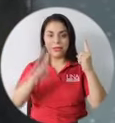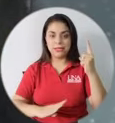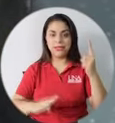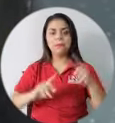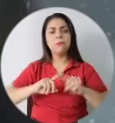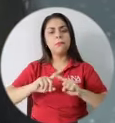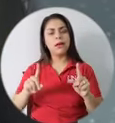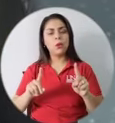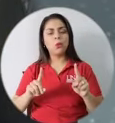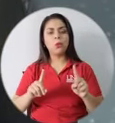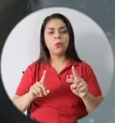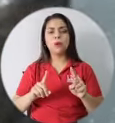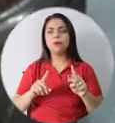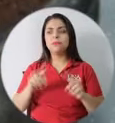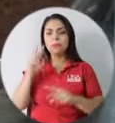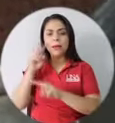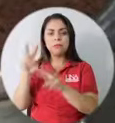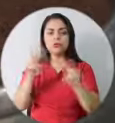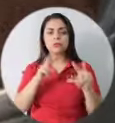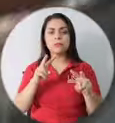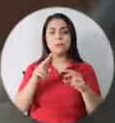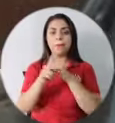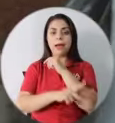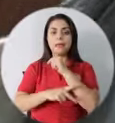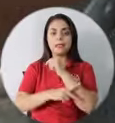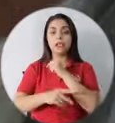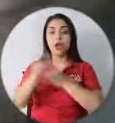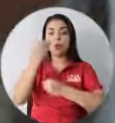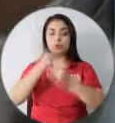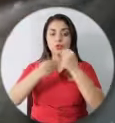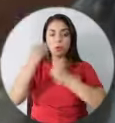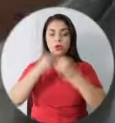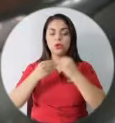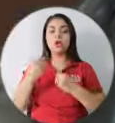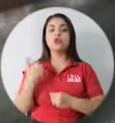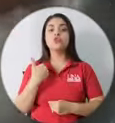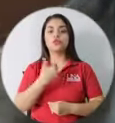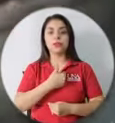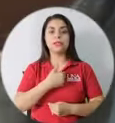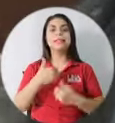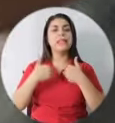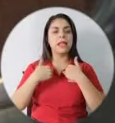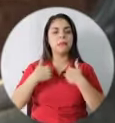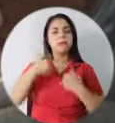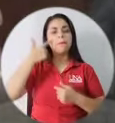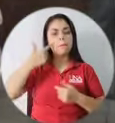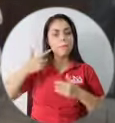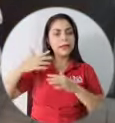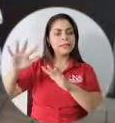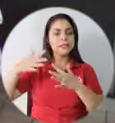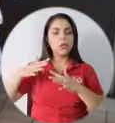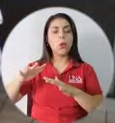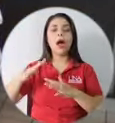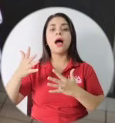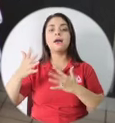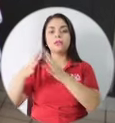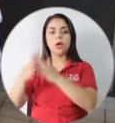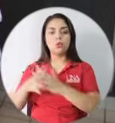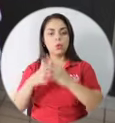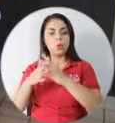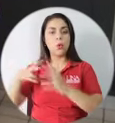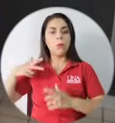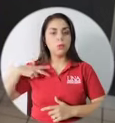nos comparamos con los países que llamamos consumidores, nosotros tenemos un consumo per cápita similar al de Estados Unidos o el de